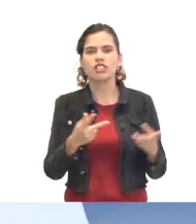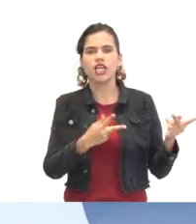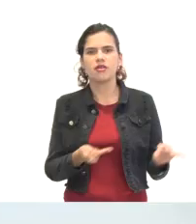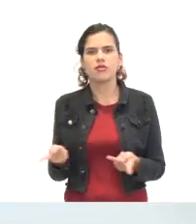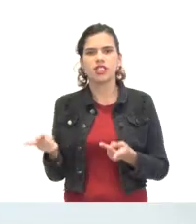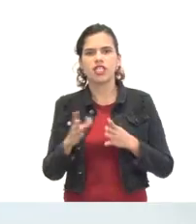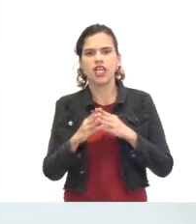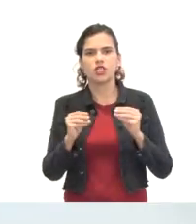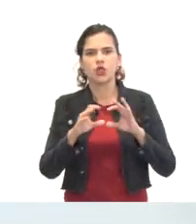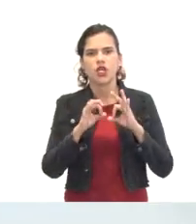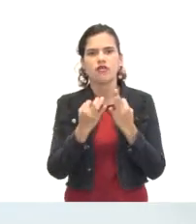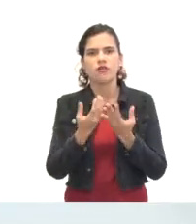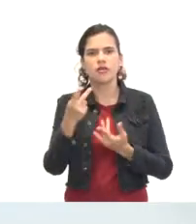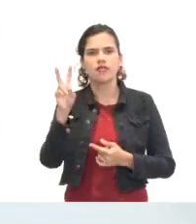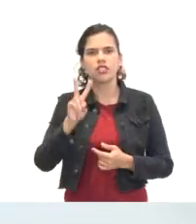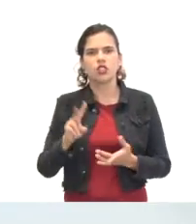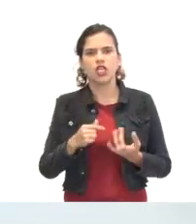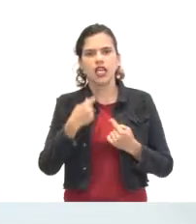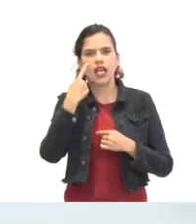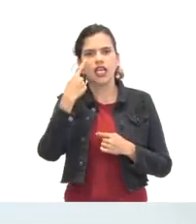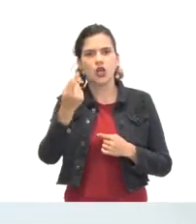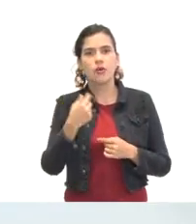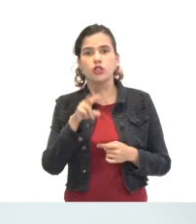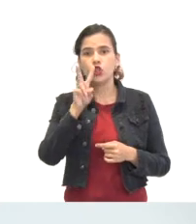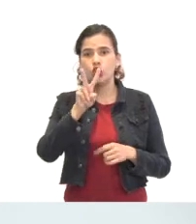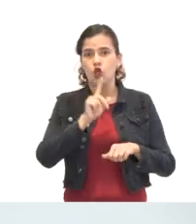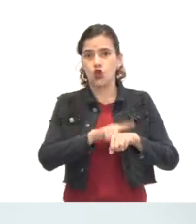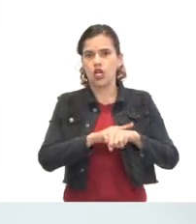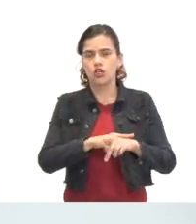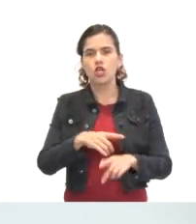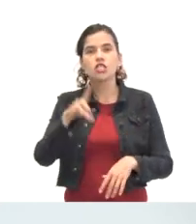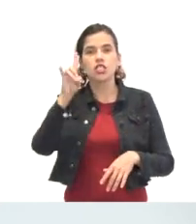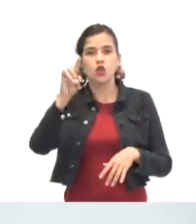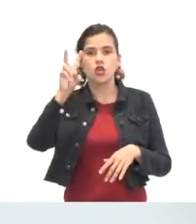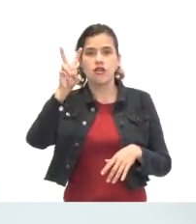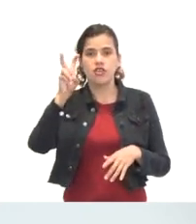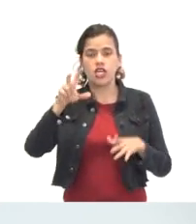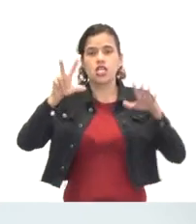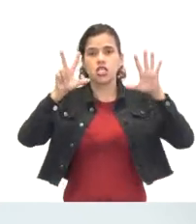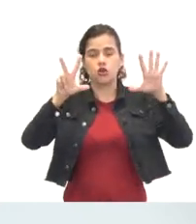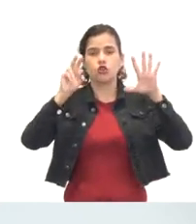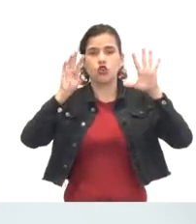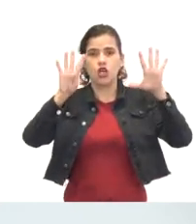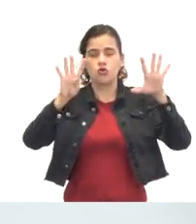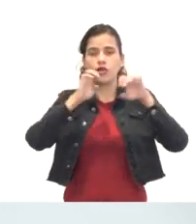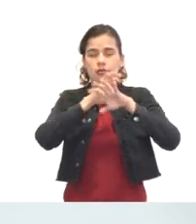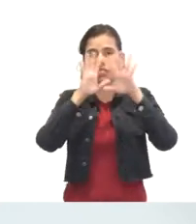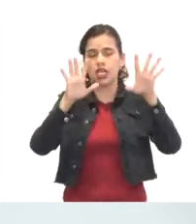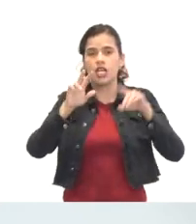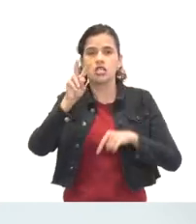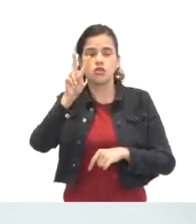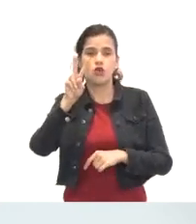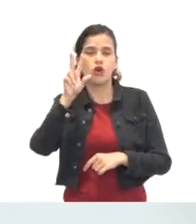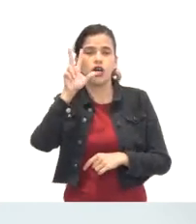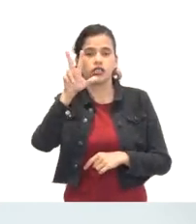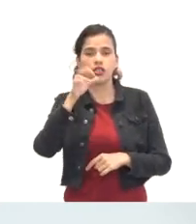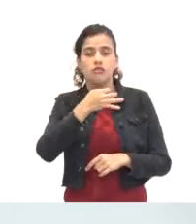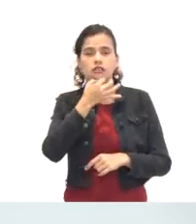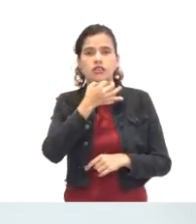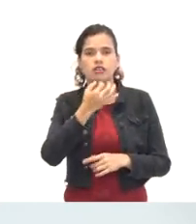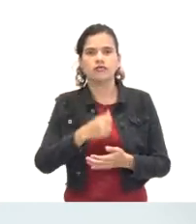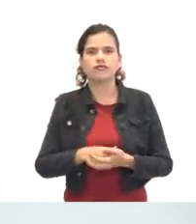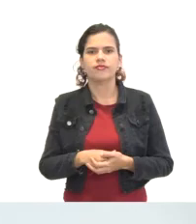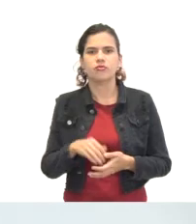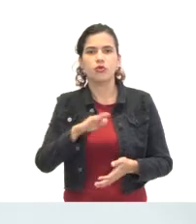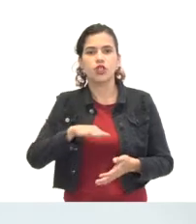es invitar a la familia venezolana a que nos sintonicen en nuestros dos horarios, de lunes a viernes de 8 a 9 de la mañana y de 2 a 3 de